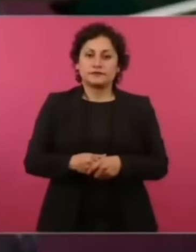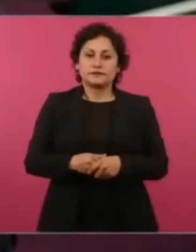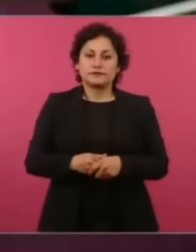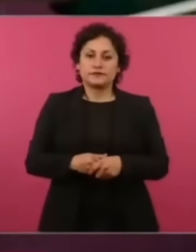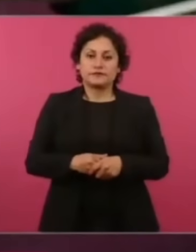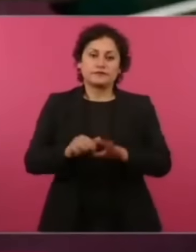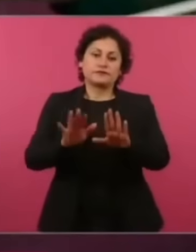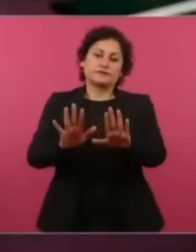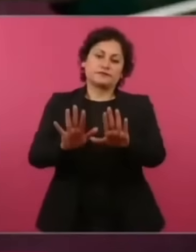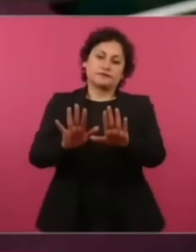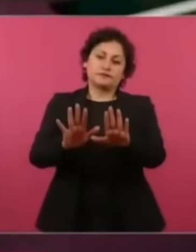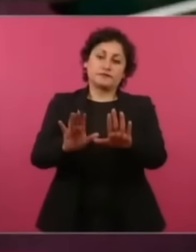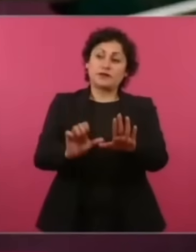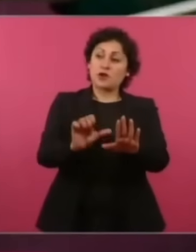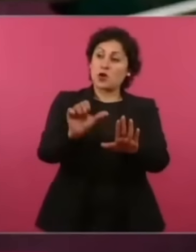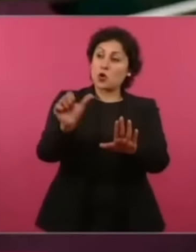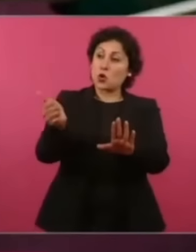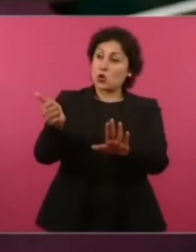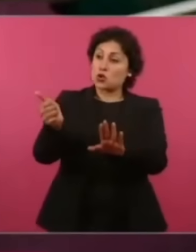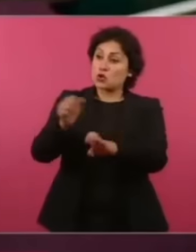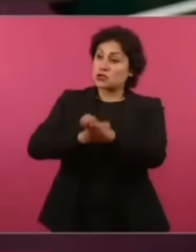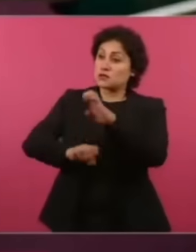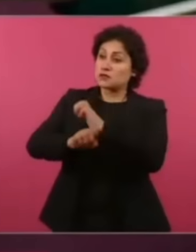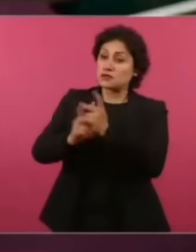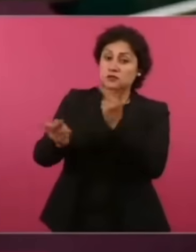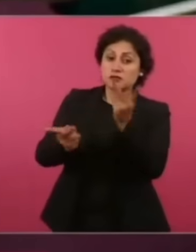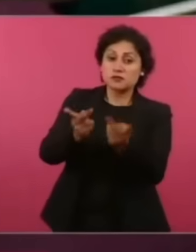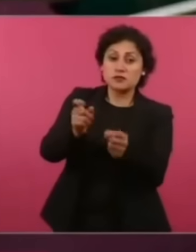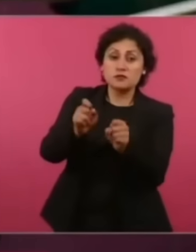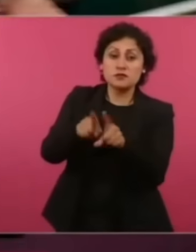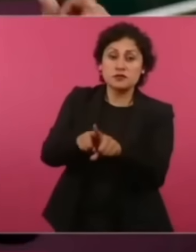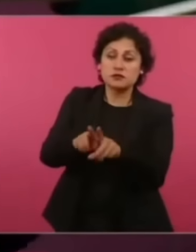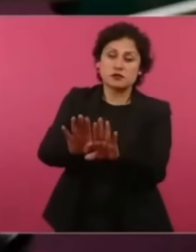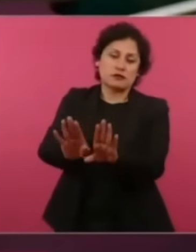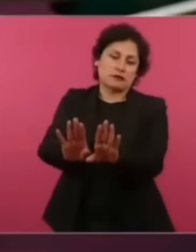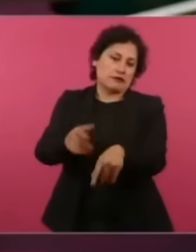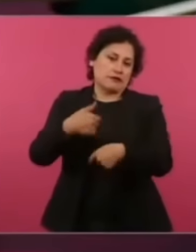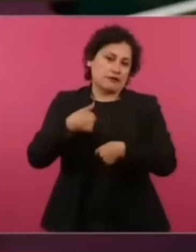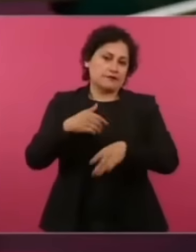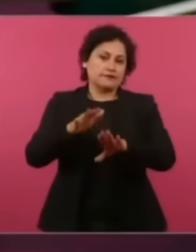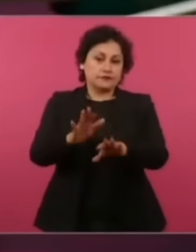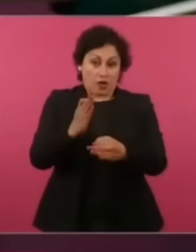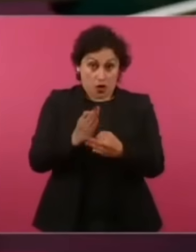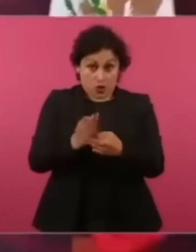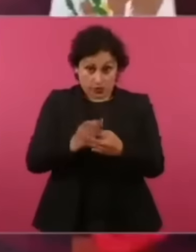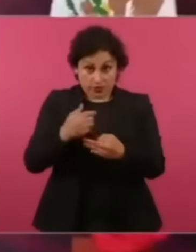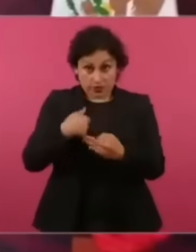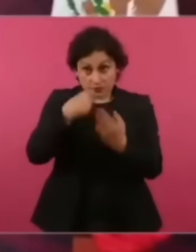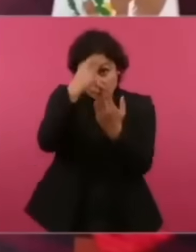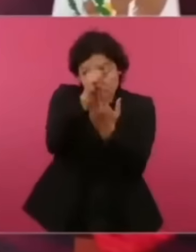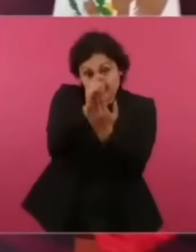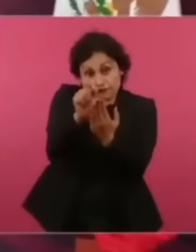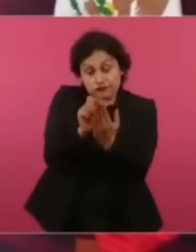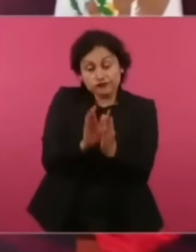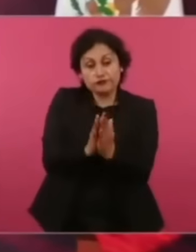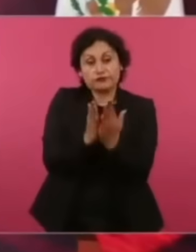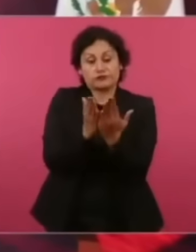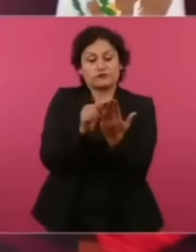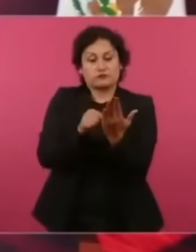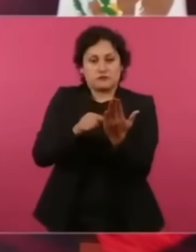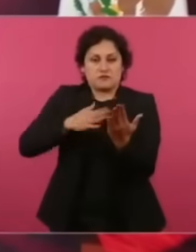Y ya ni les hablo de otras encuestadoras. Ahora que estoy escribiendo mi libro, el último que voy a